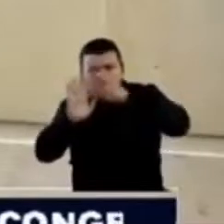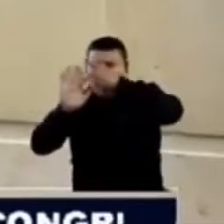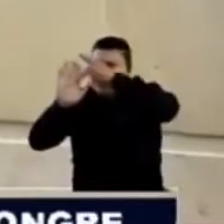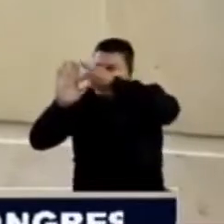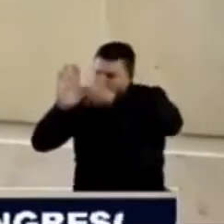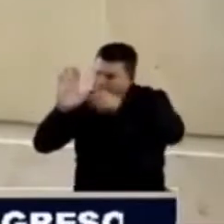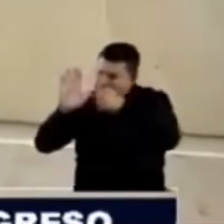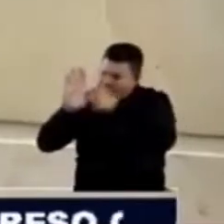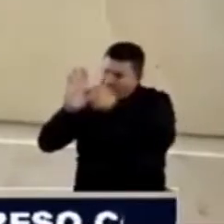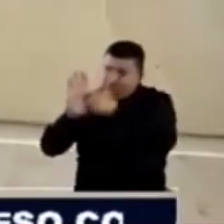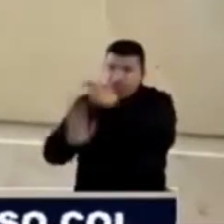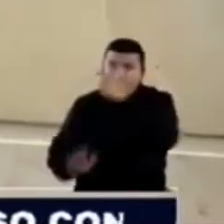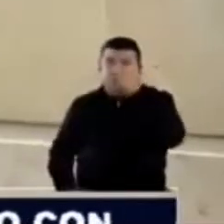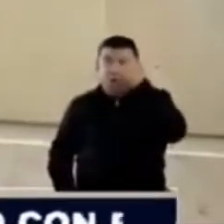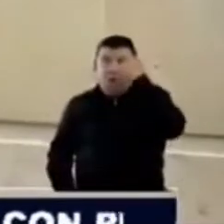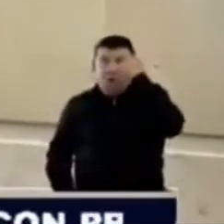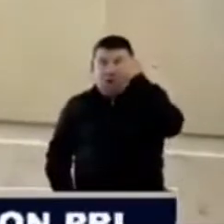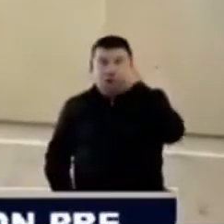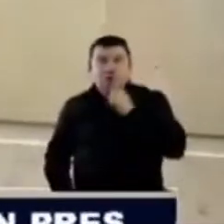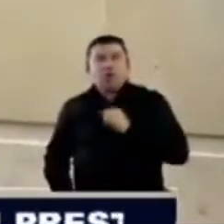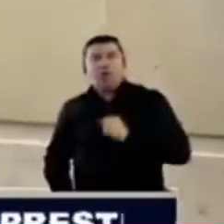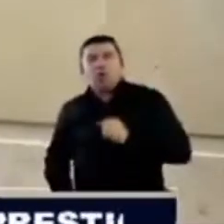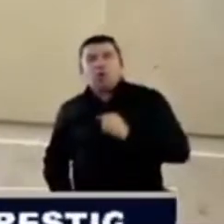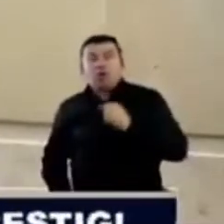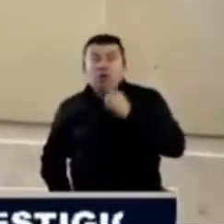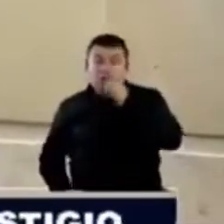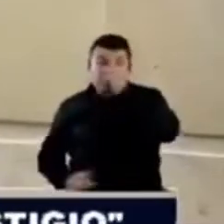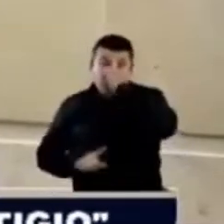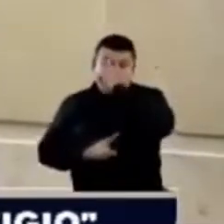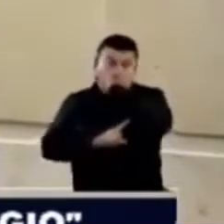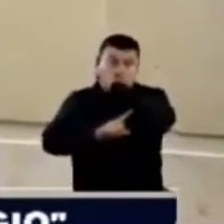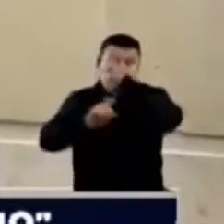pero pretender que son el depósito de la sabiduría